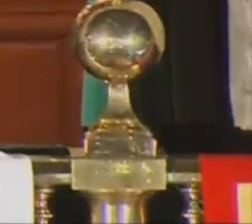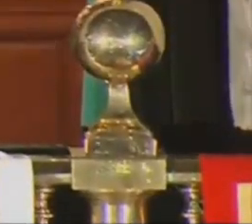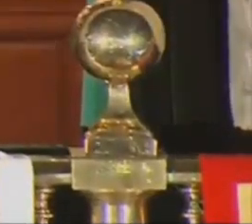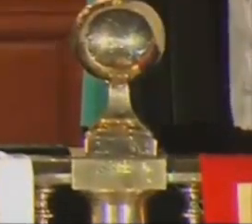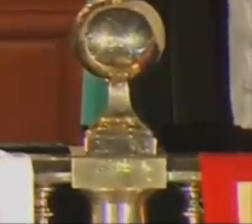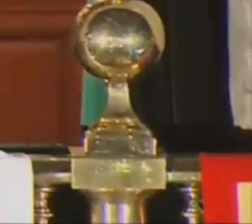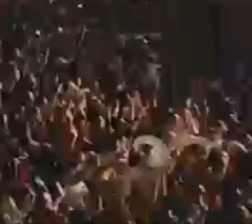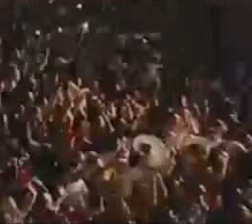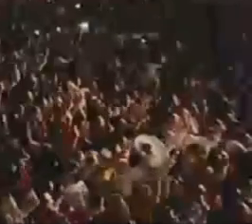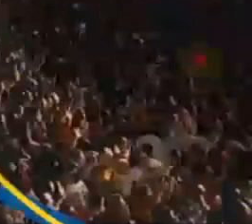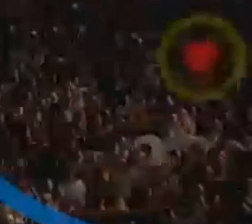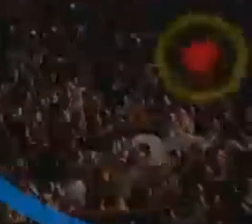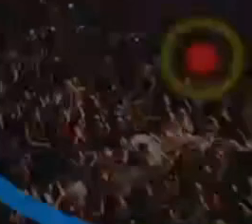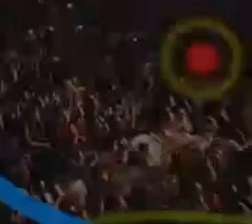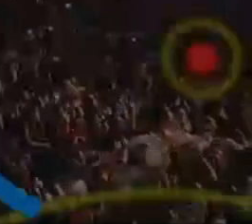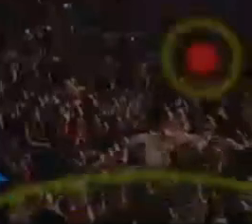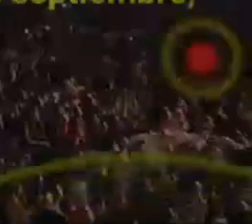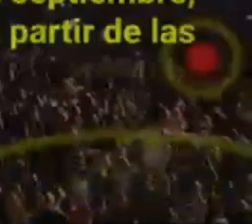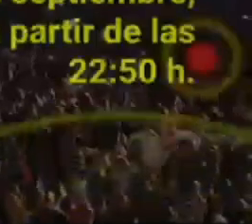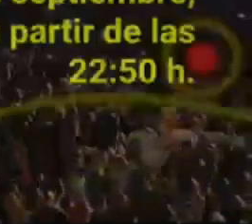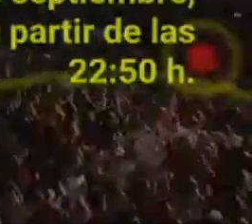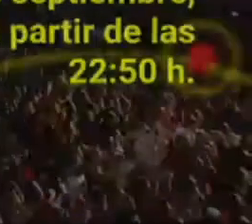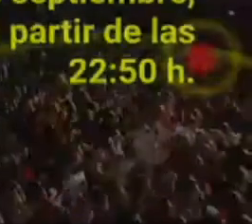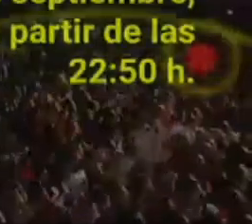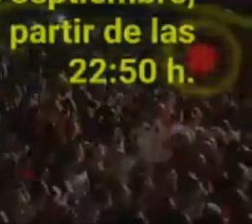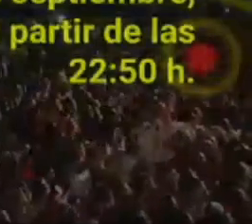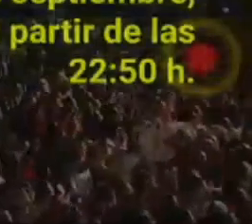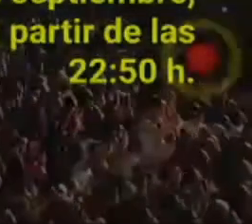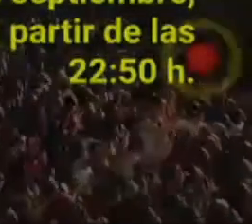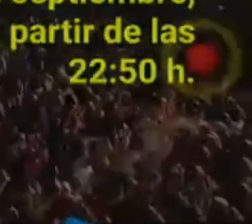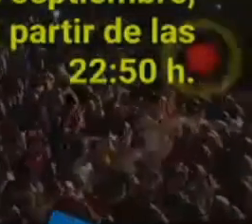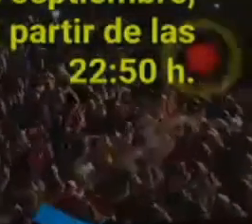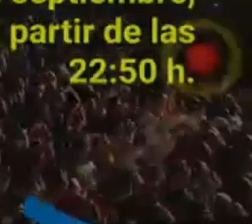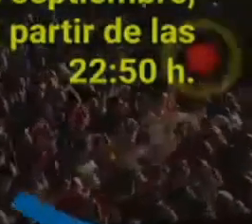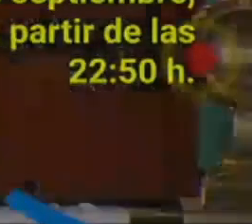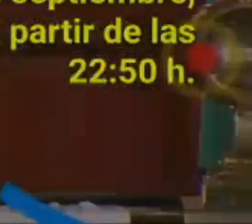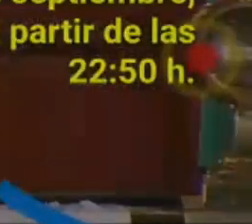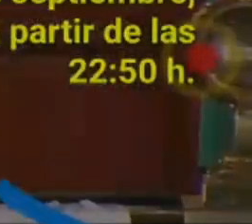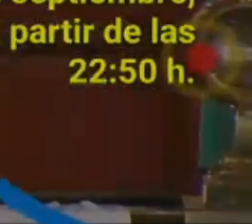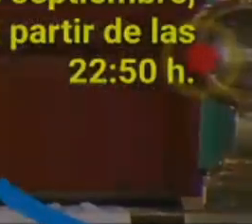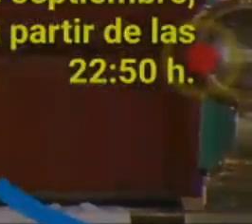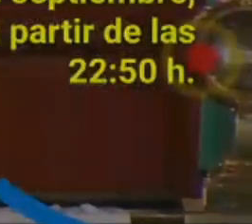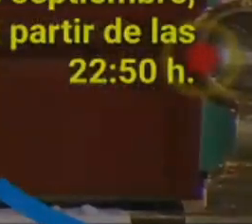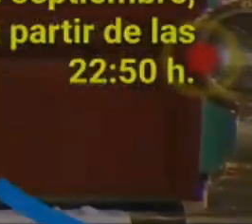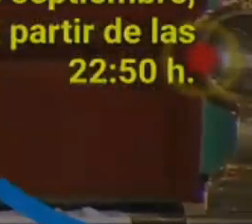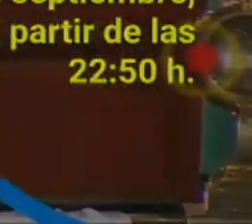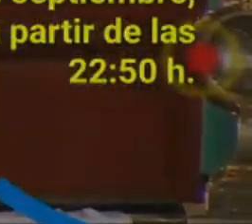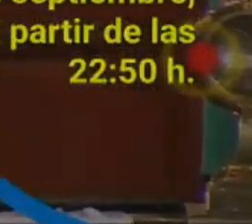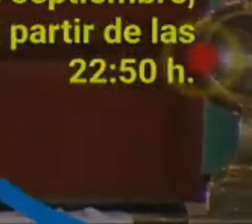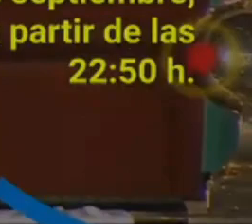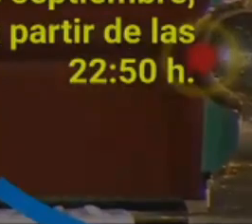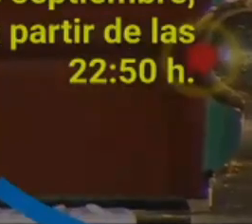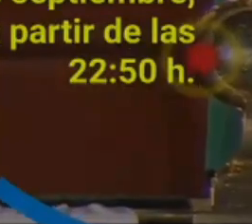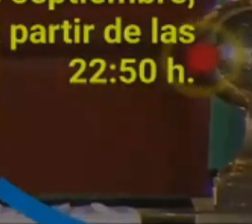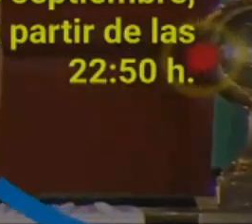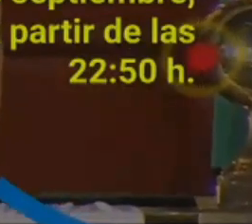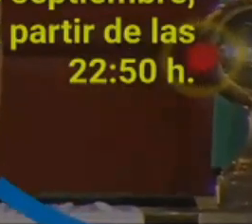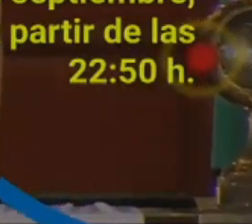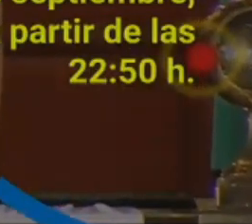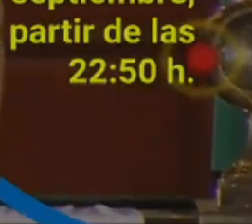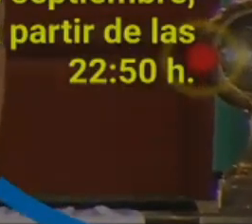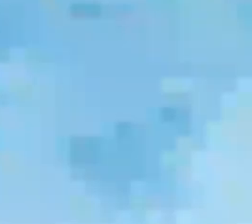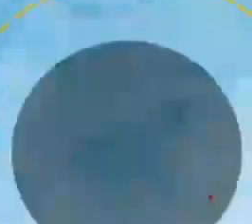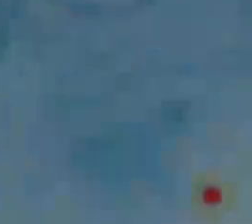Martes 15 de septiembre a partir de las 22:50 horas por Canal 22. La cultura se ve en todas